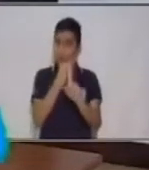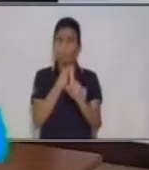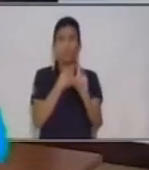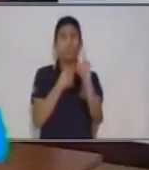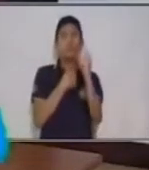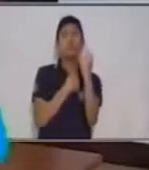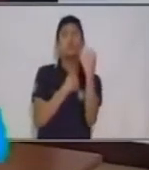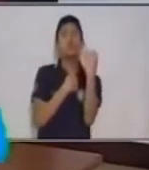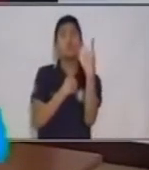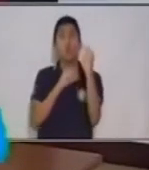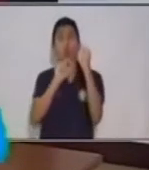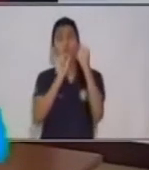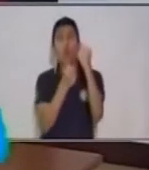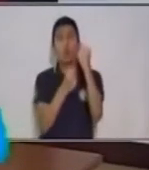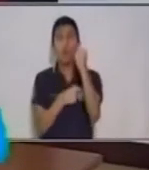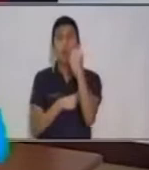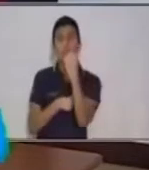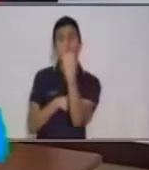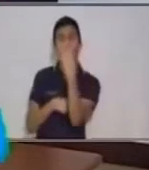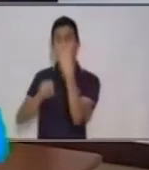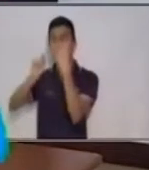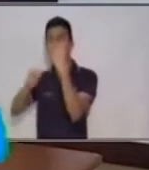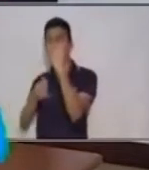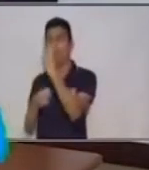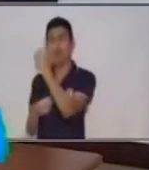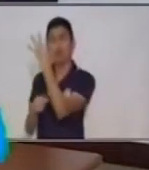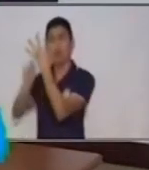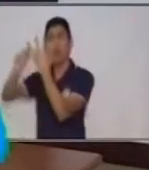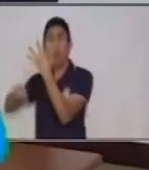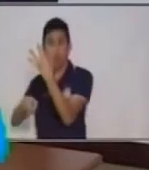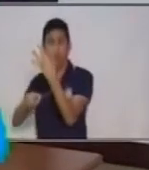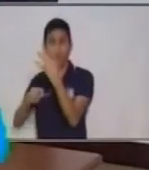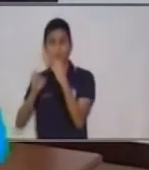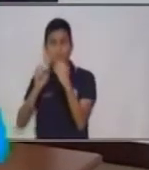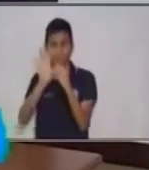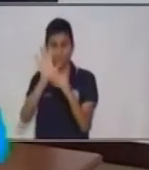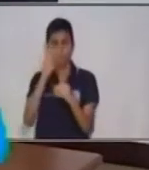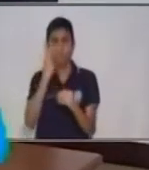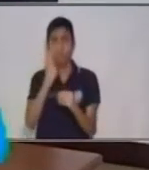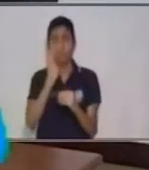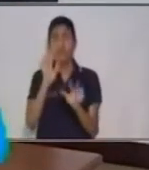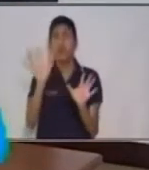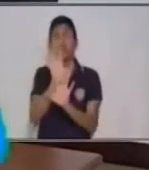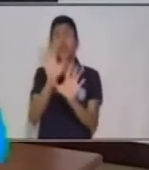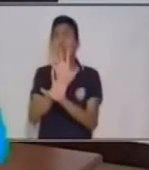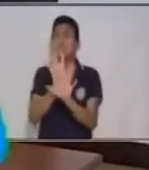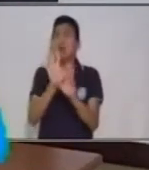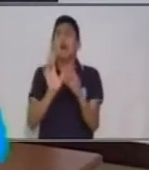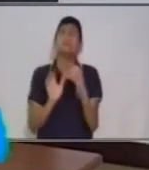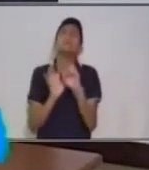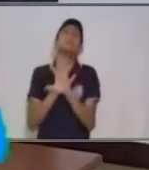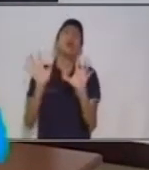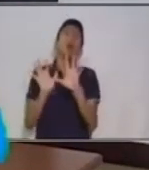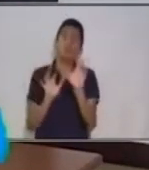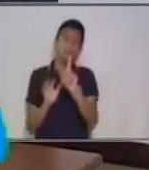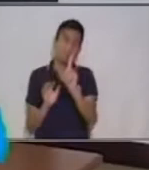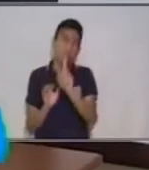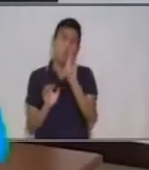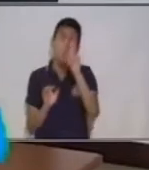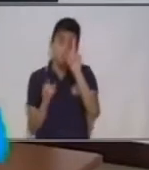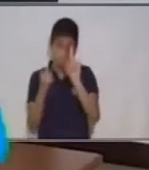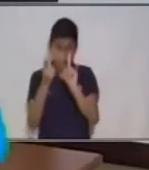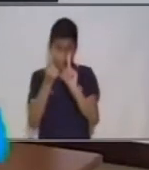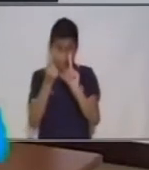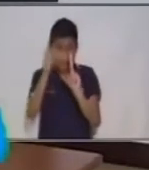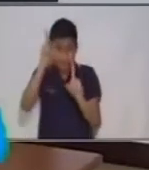Te felicito, estamos haciendo un buen trabajo. Te aclaro, no solamente son esos signos. En este caso vamos